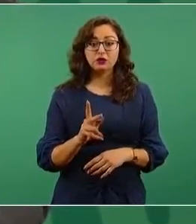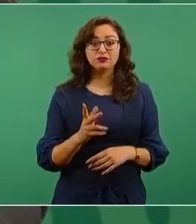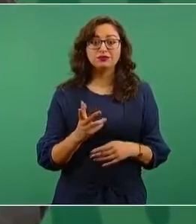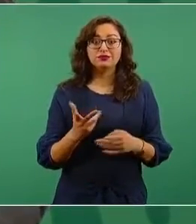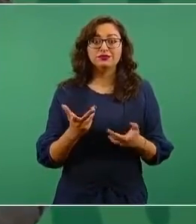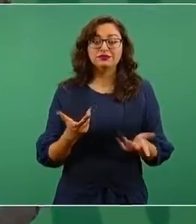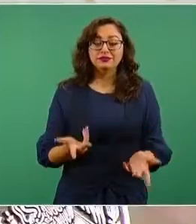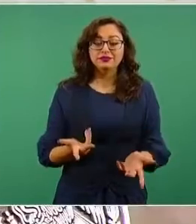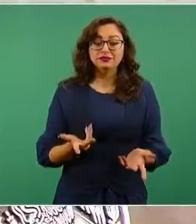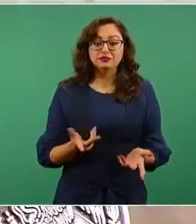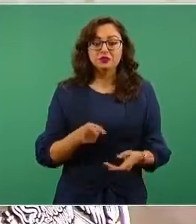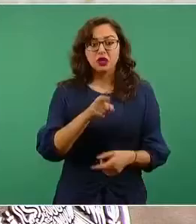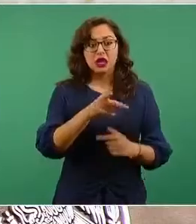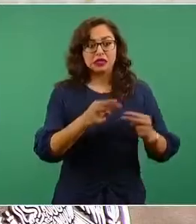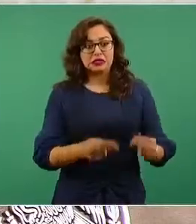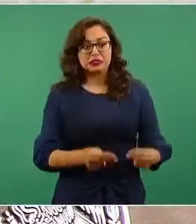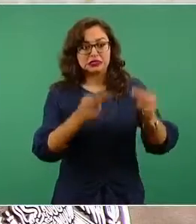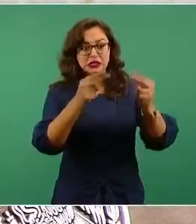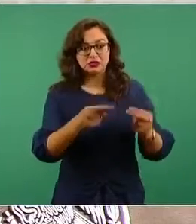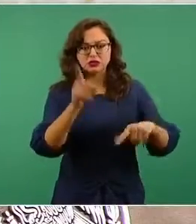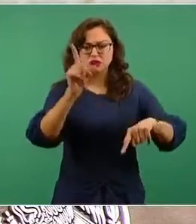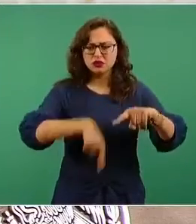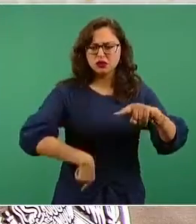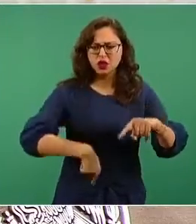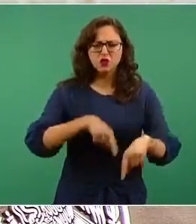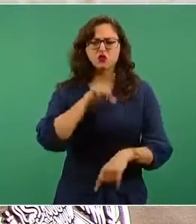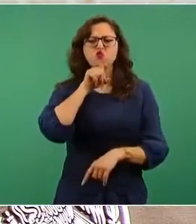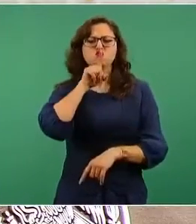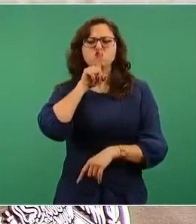quitarte tu negocio, vas a seguir